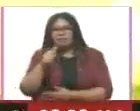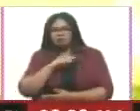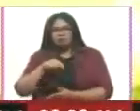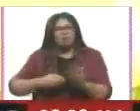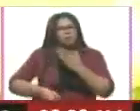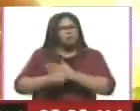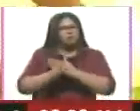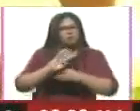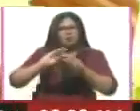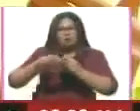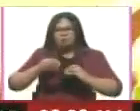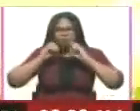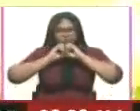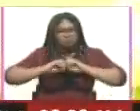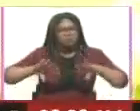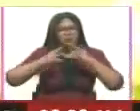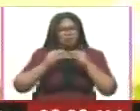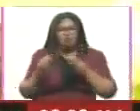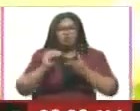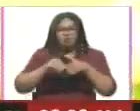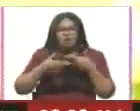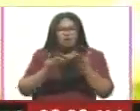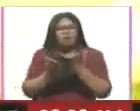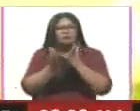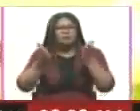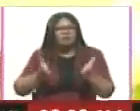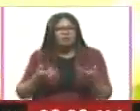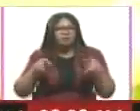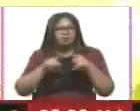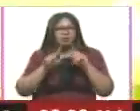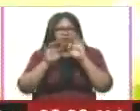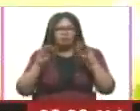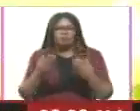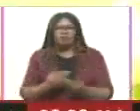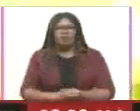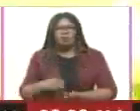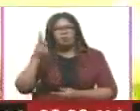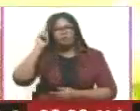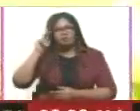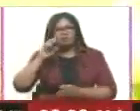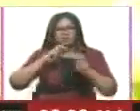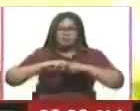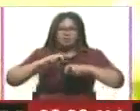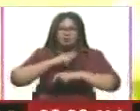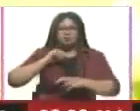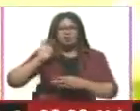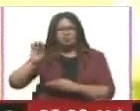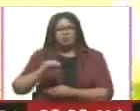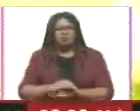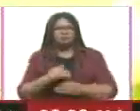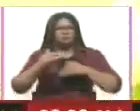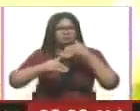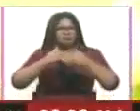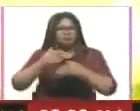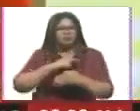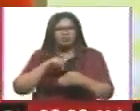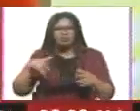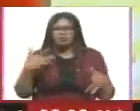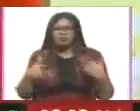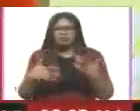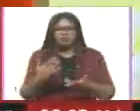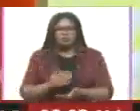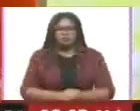continuar desplegados, devolviéndole a los estudiantes, a los docentes, a los investigadores de nuestro país, los espacios para todas sus actividades